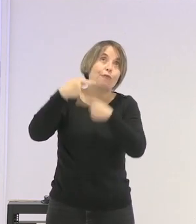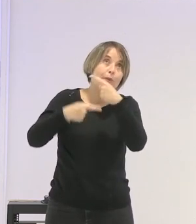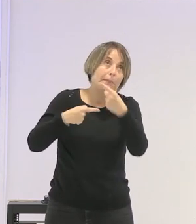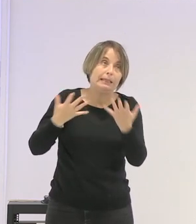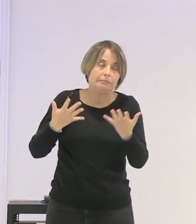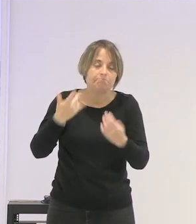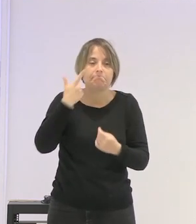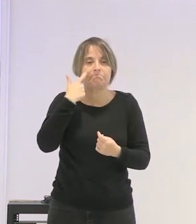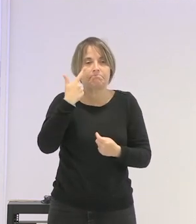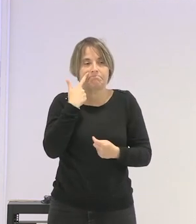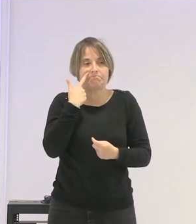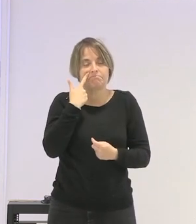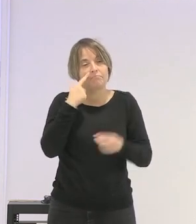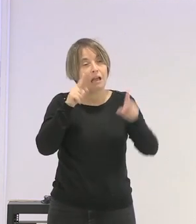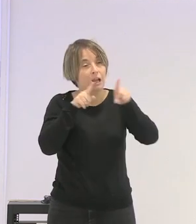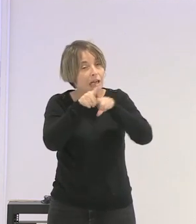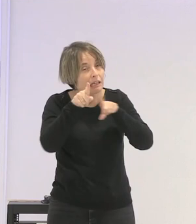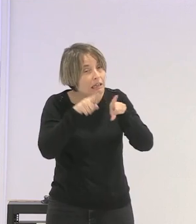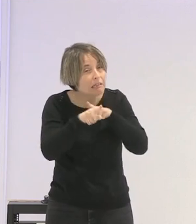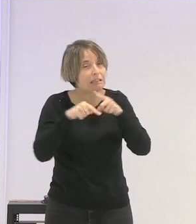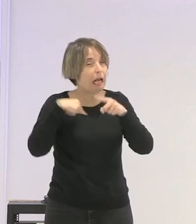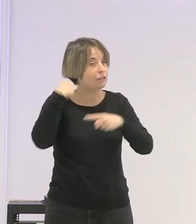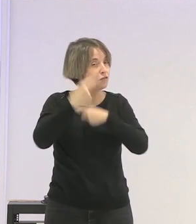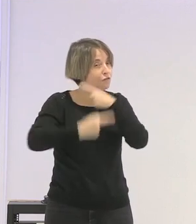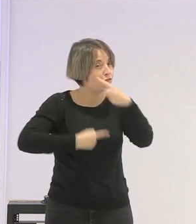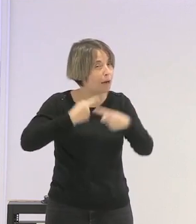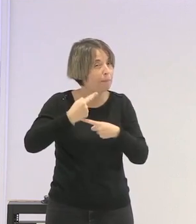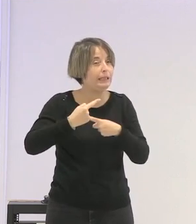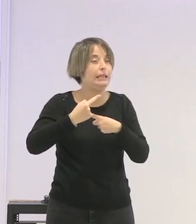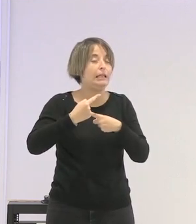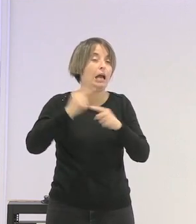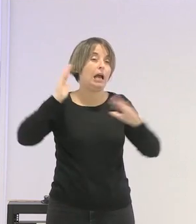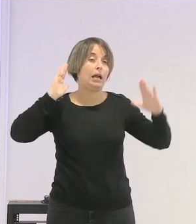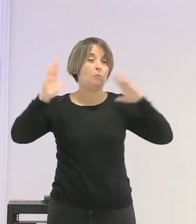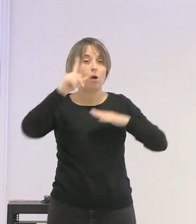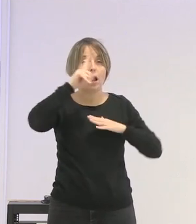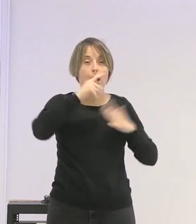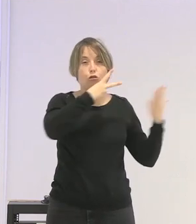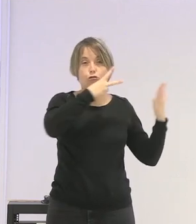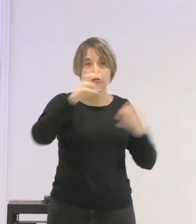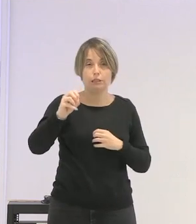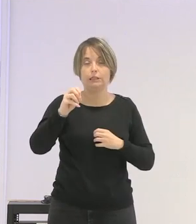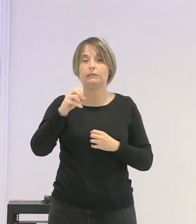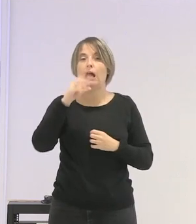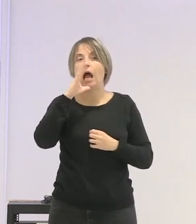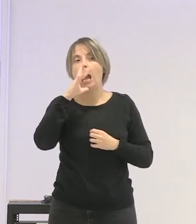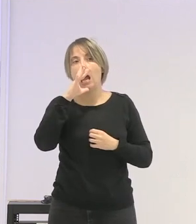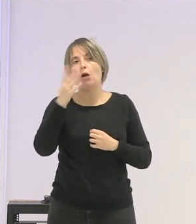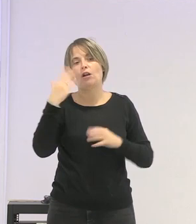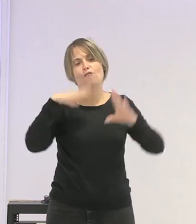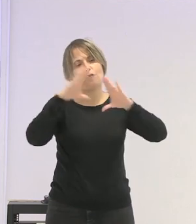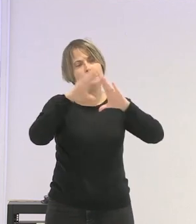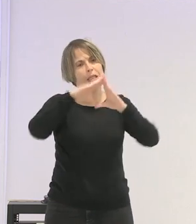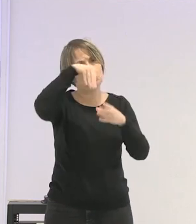yo creo que las críticas de la familia que se hacían más en los años 70 ahora no están tan presentes en el